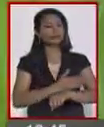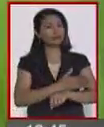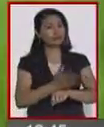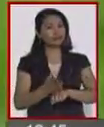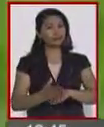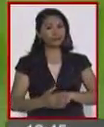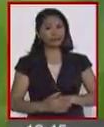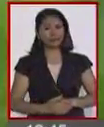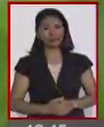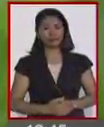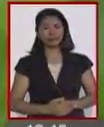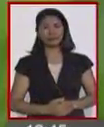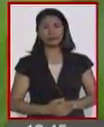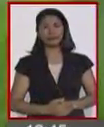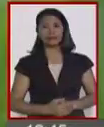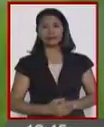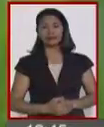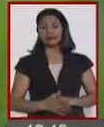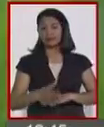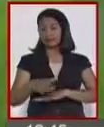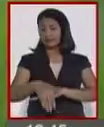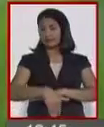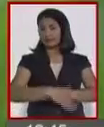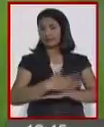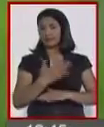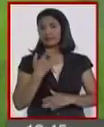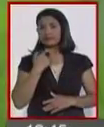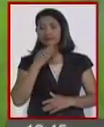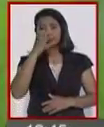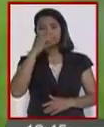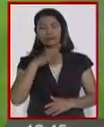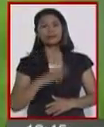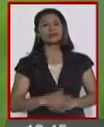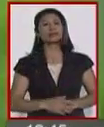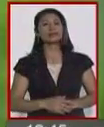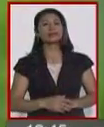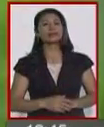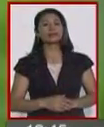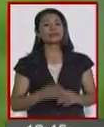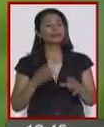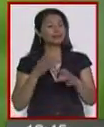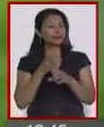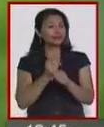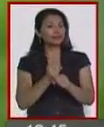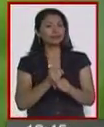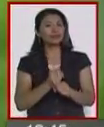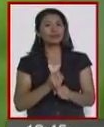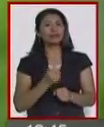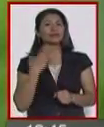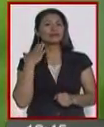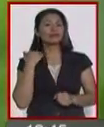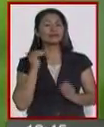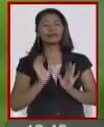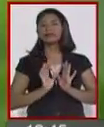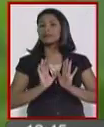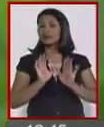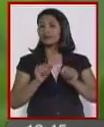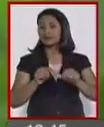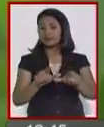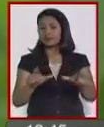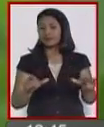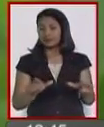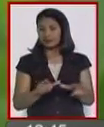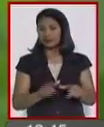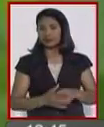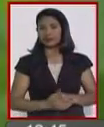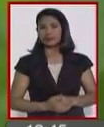avanzada, la noche, entonces aprovecha y a ella le agarra del cuello, la forcejea y la empuja hasta un